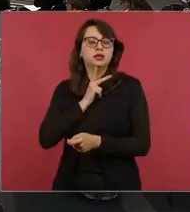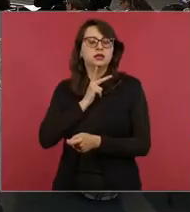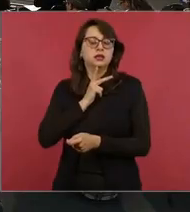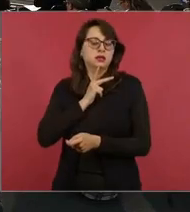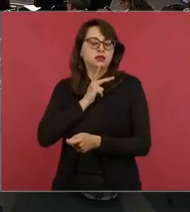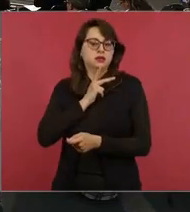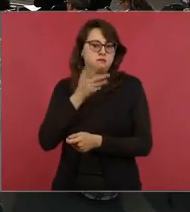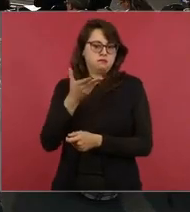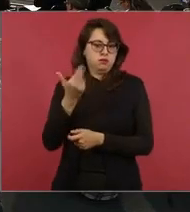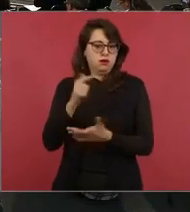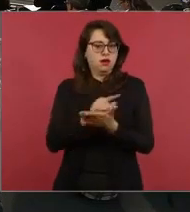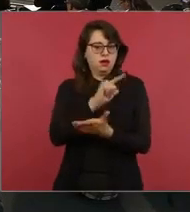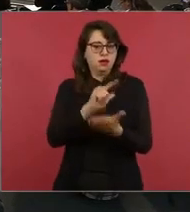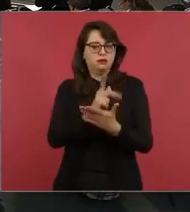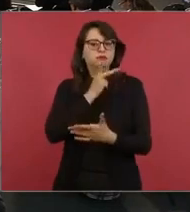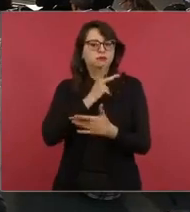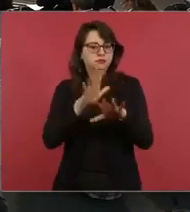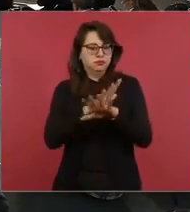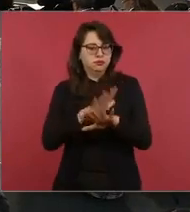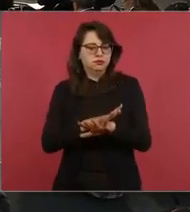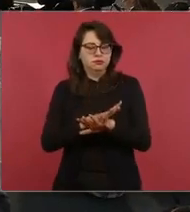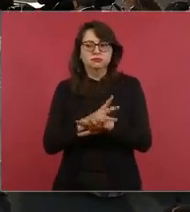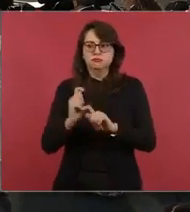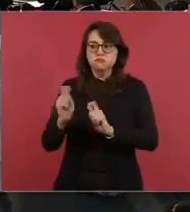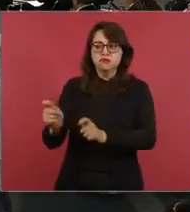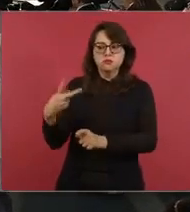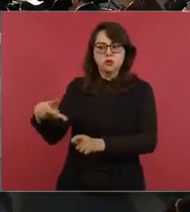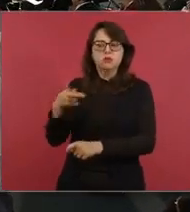llamada reforma energética. Les tocó un bloque,